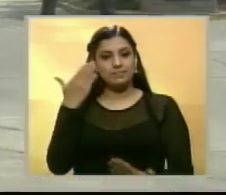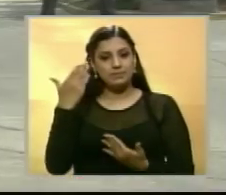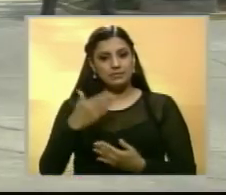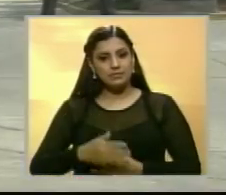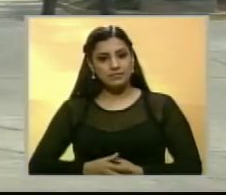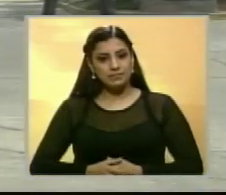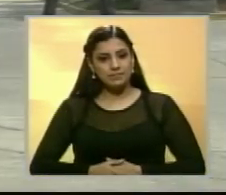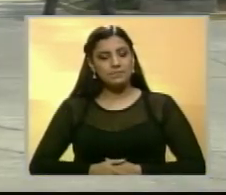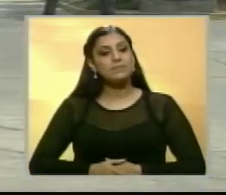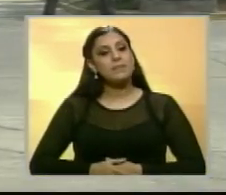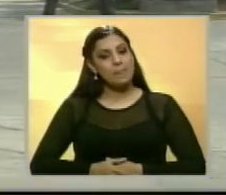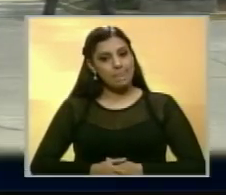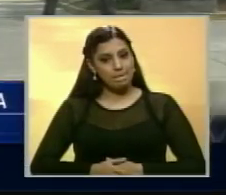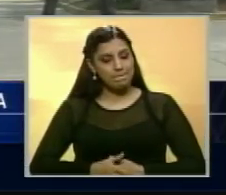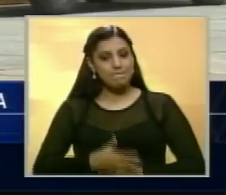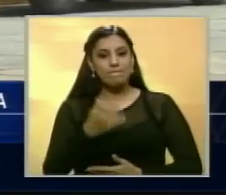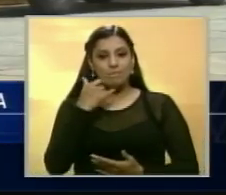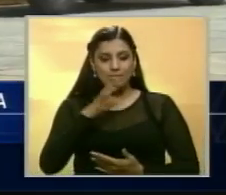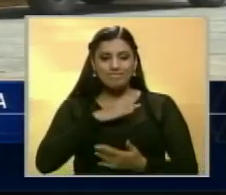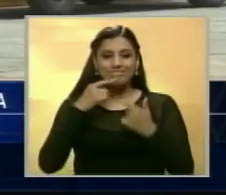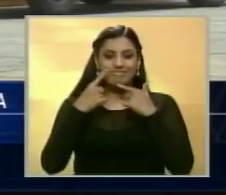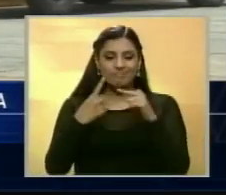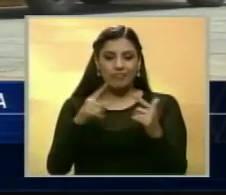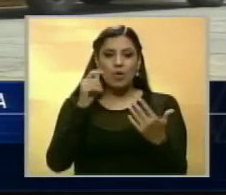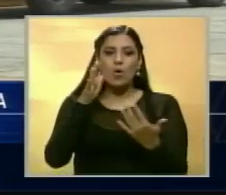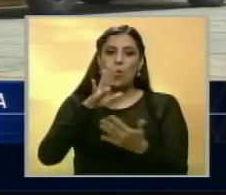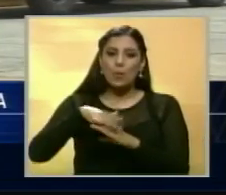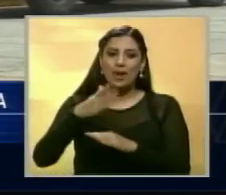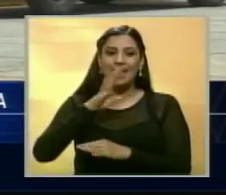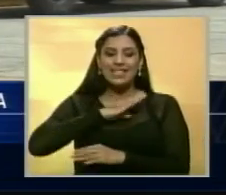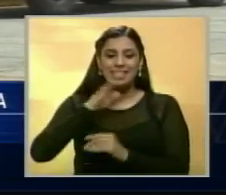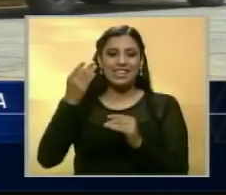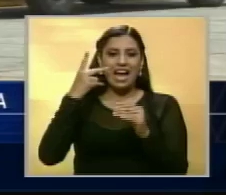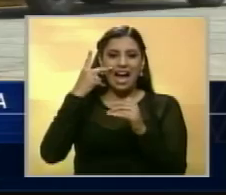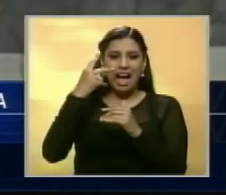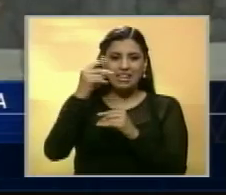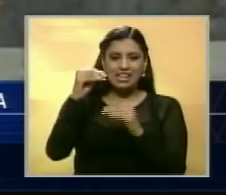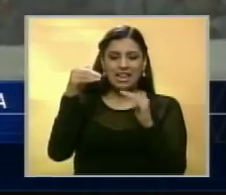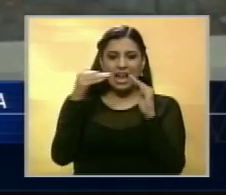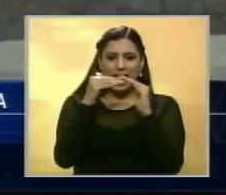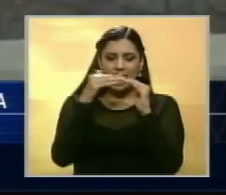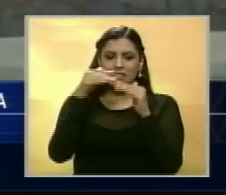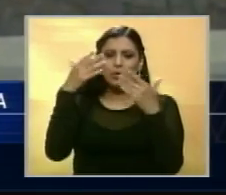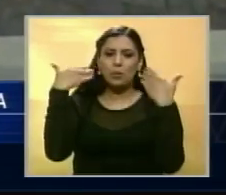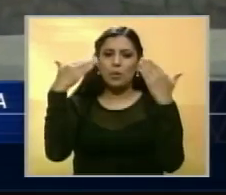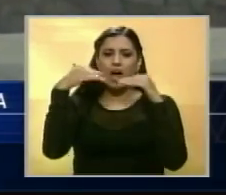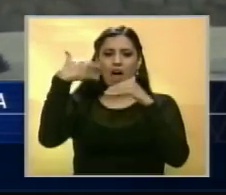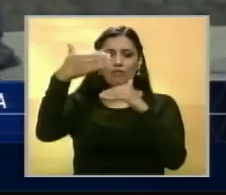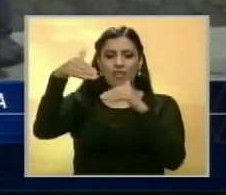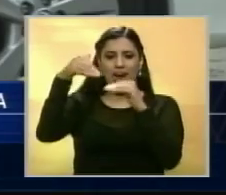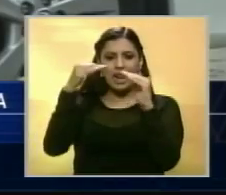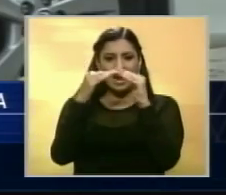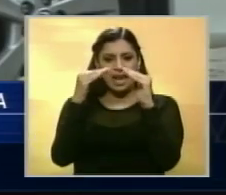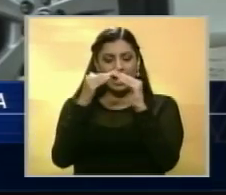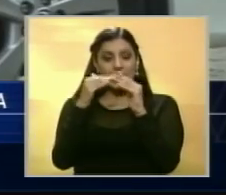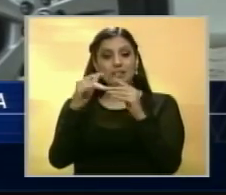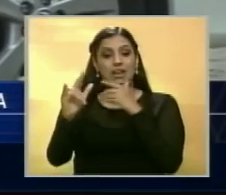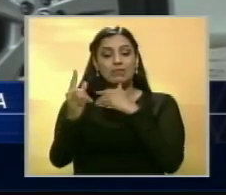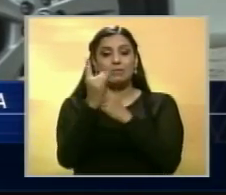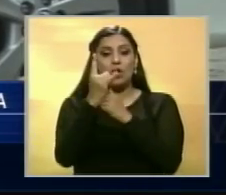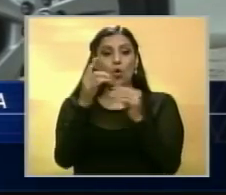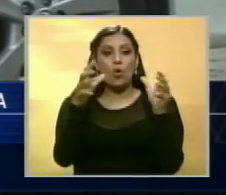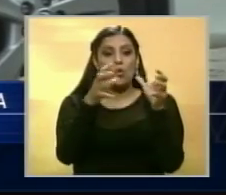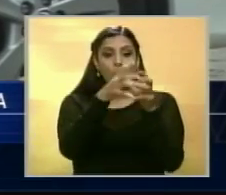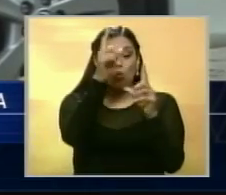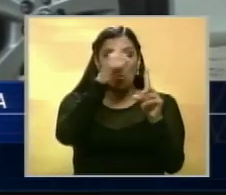detalles. Arcadia Margarita Rodríguez perdió la vida mientras se encontraba en las afueras de su casa en el poblado municipio Mariño, cuando